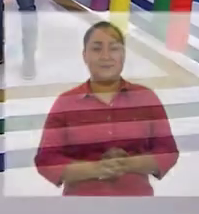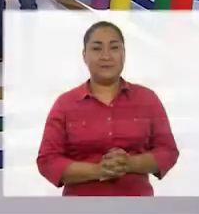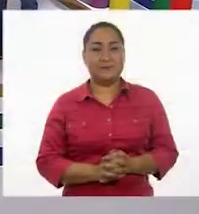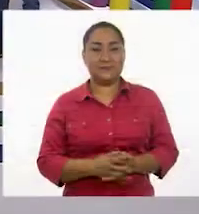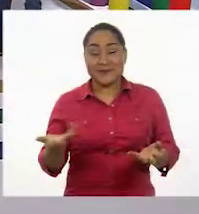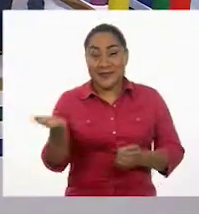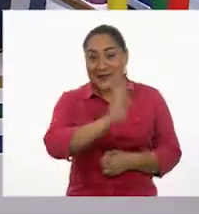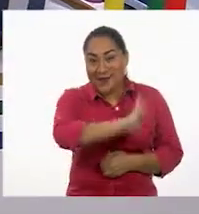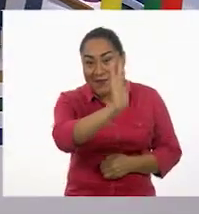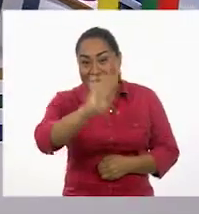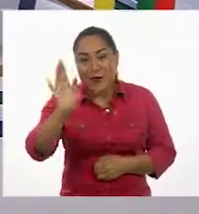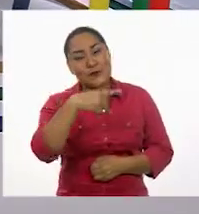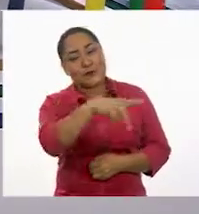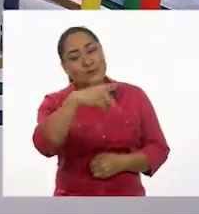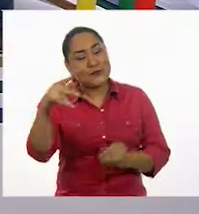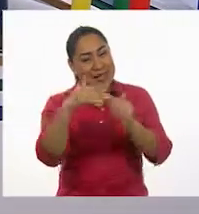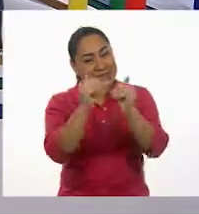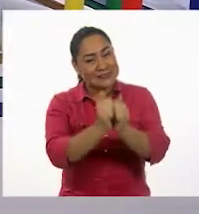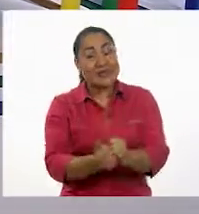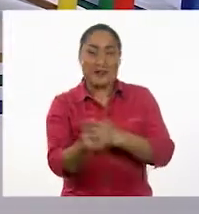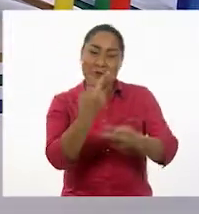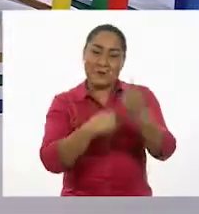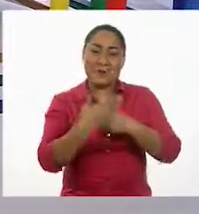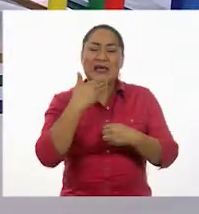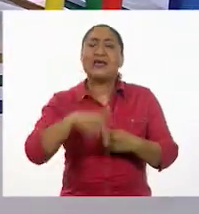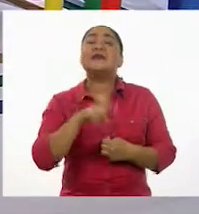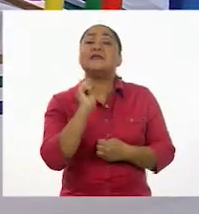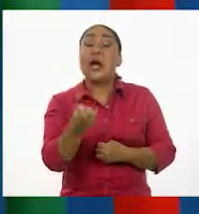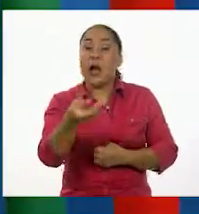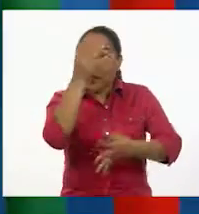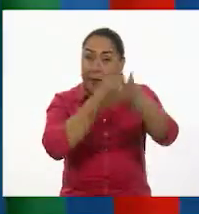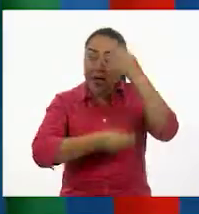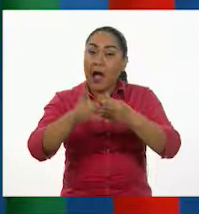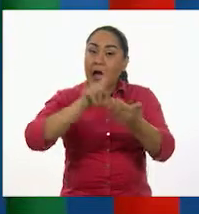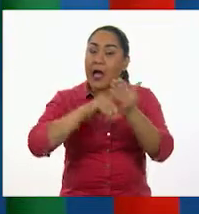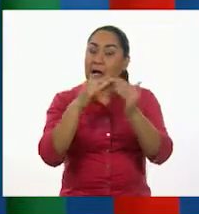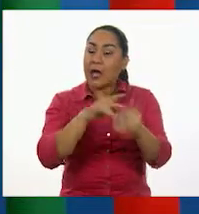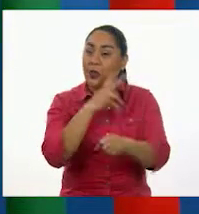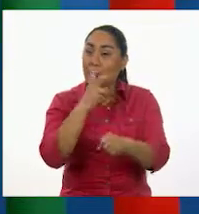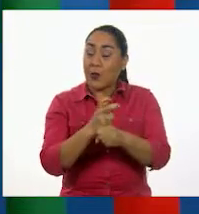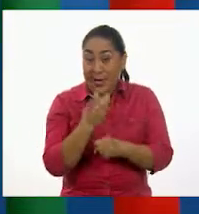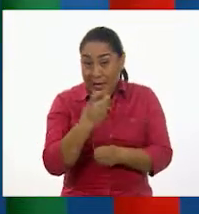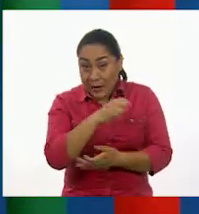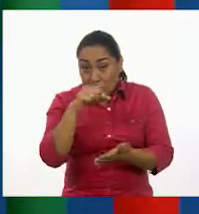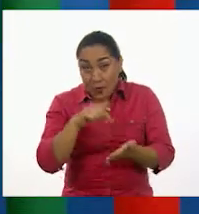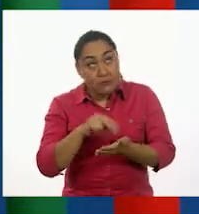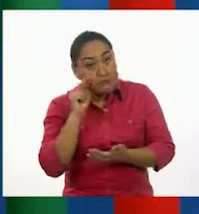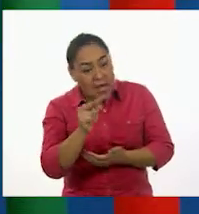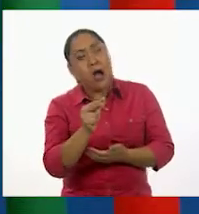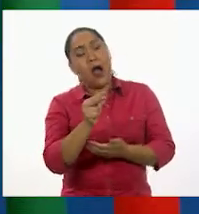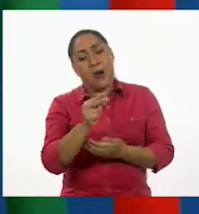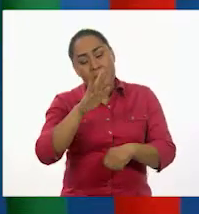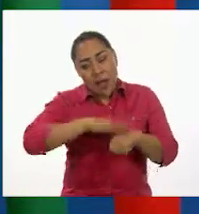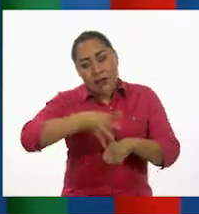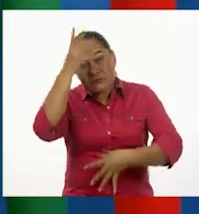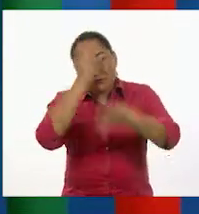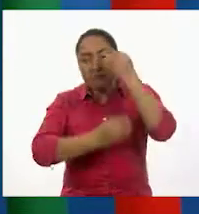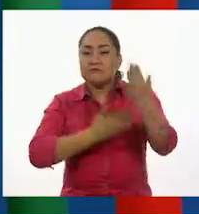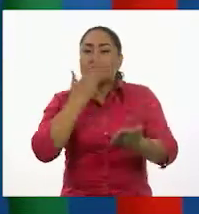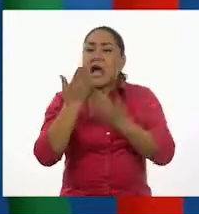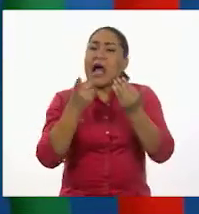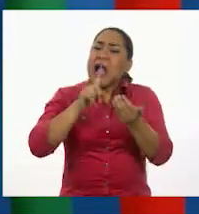Hola, y en casita. Les damos la bienvenida a Aprende en Casa 2, un espacio en el que vamos a poder estudiar y divertirnos desde